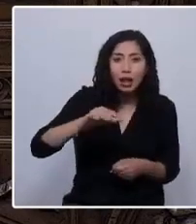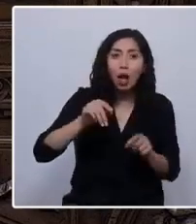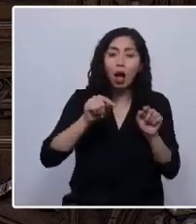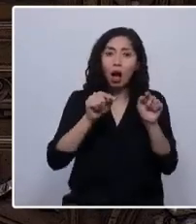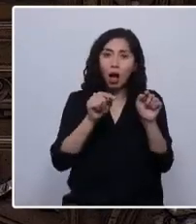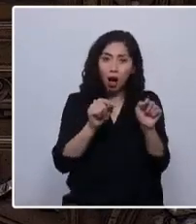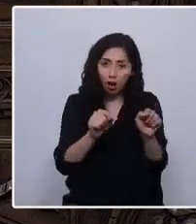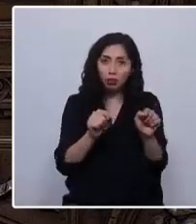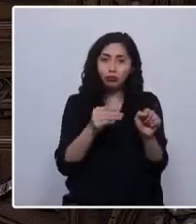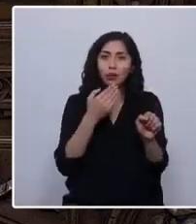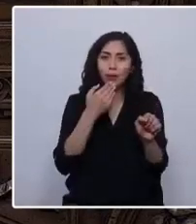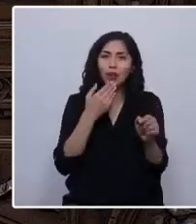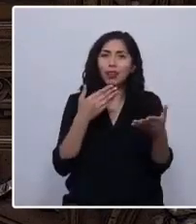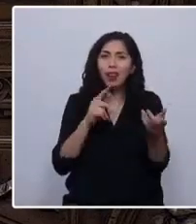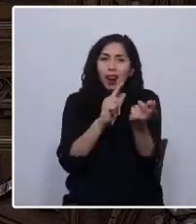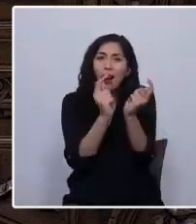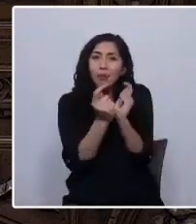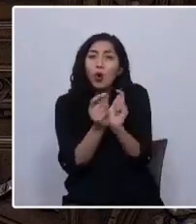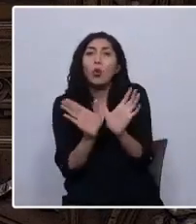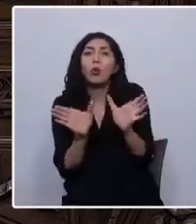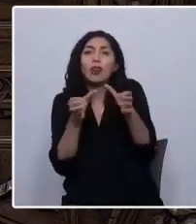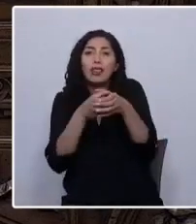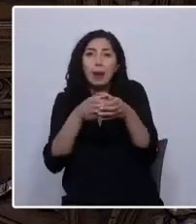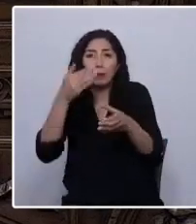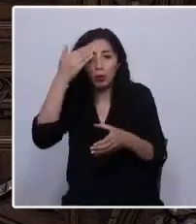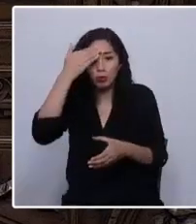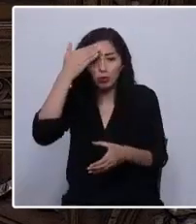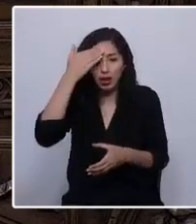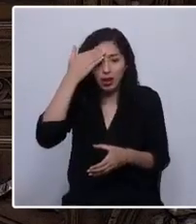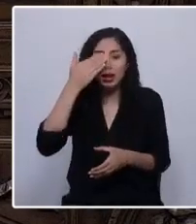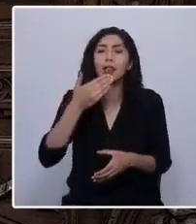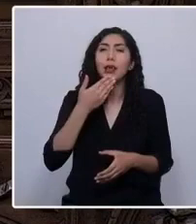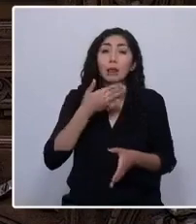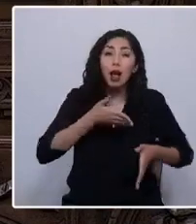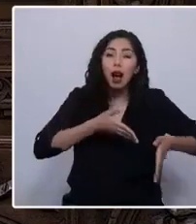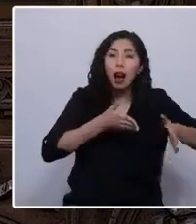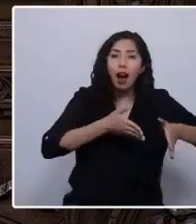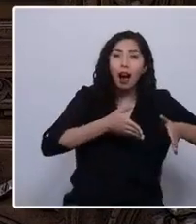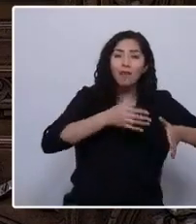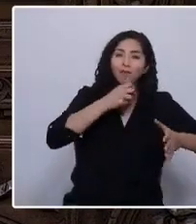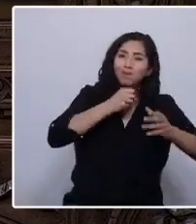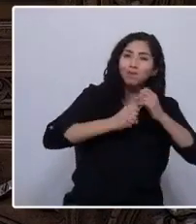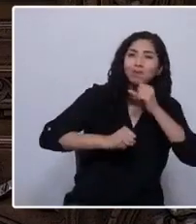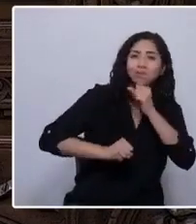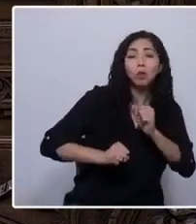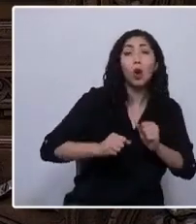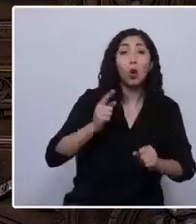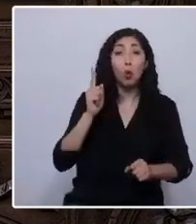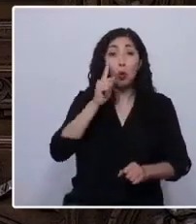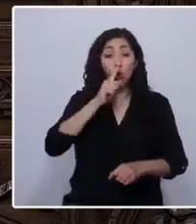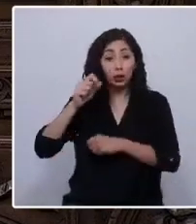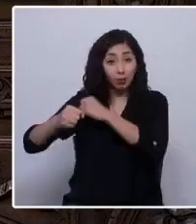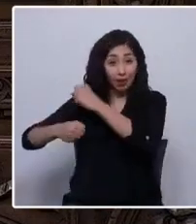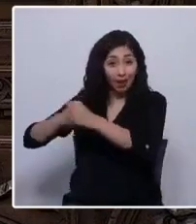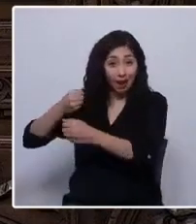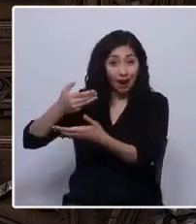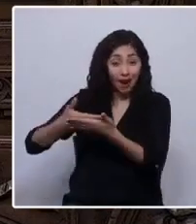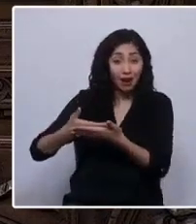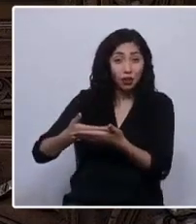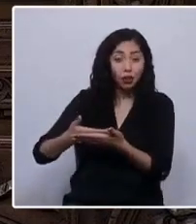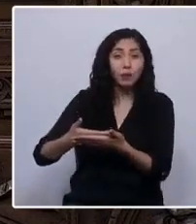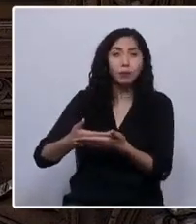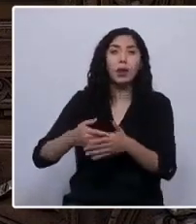la unidad popular, en dictadura la resistencia callejera. En las últimas décadas, el movimiento de